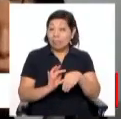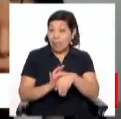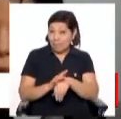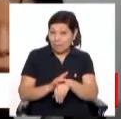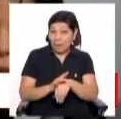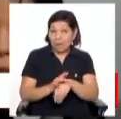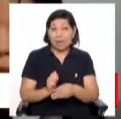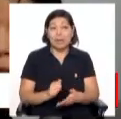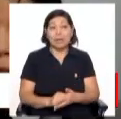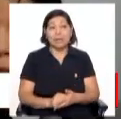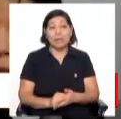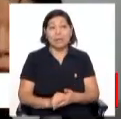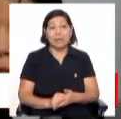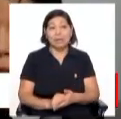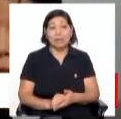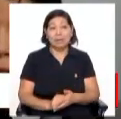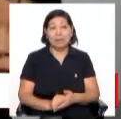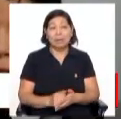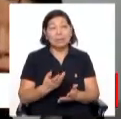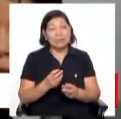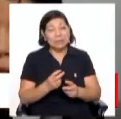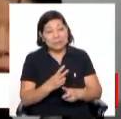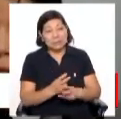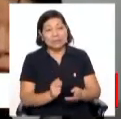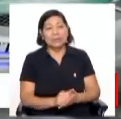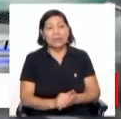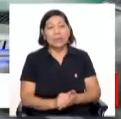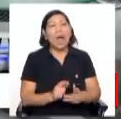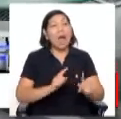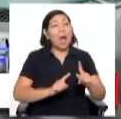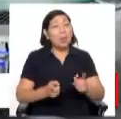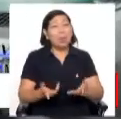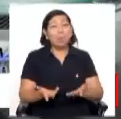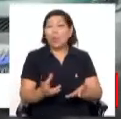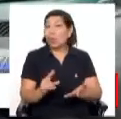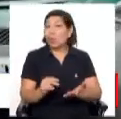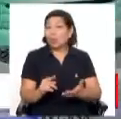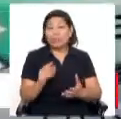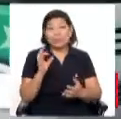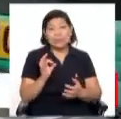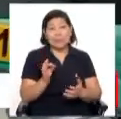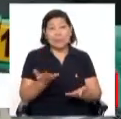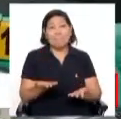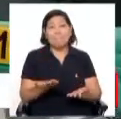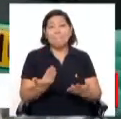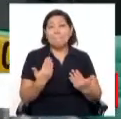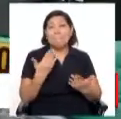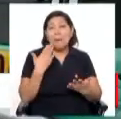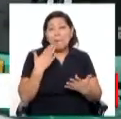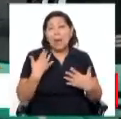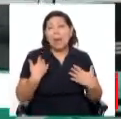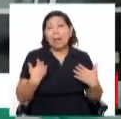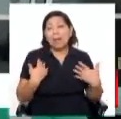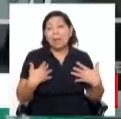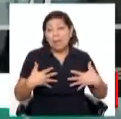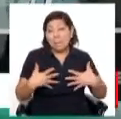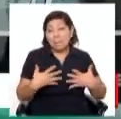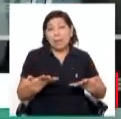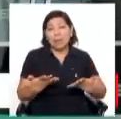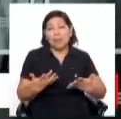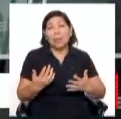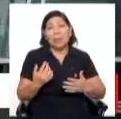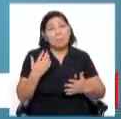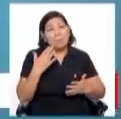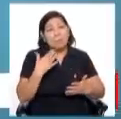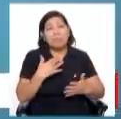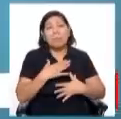mañana, se nos hace muy inseguro y algunos de nosotros nos vamos solos y las madres tienen ese miedo de que algo nos pueda